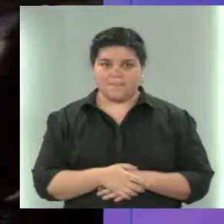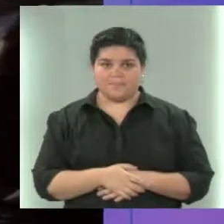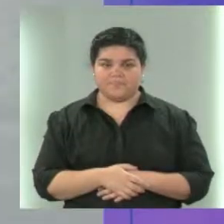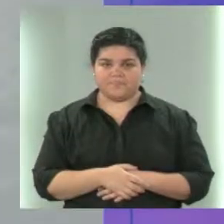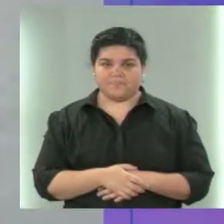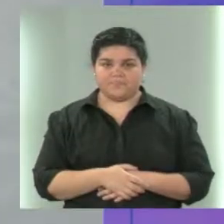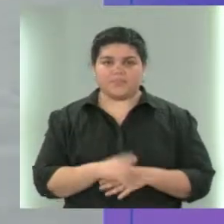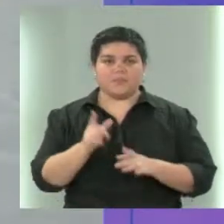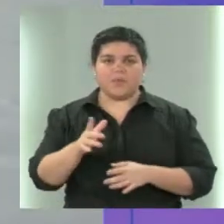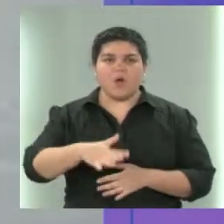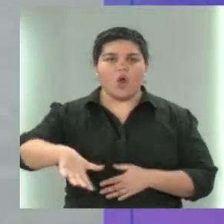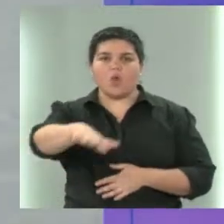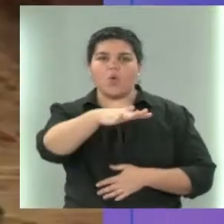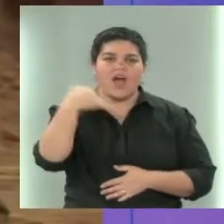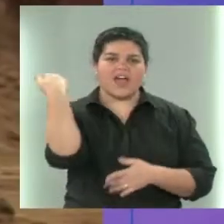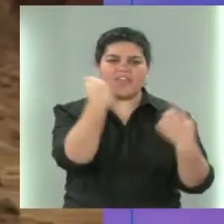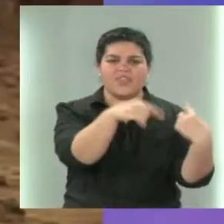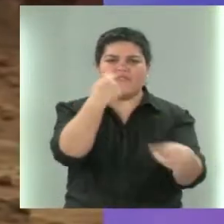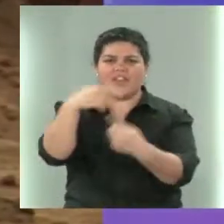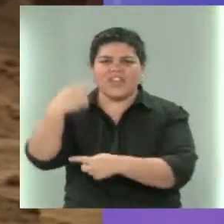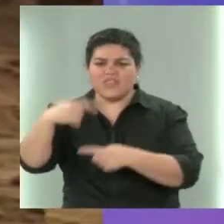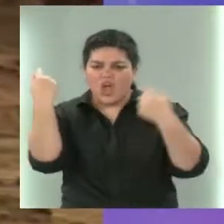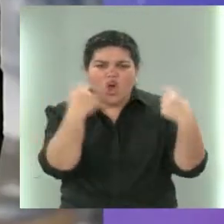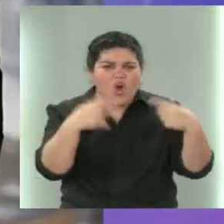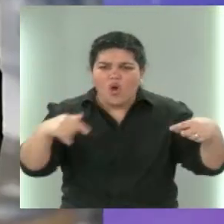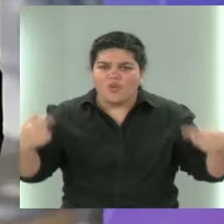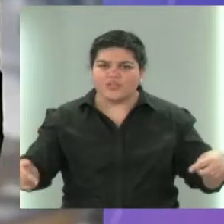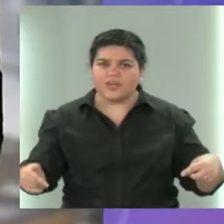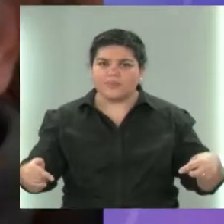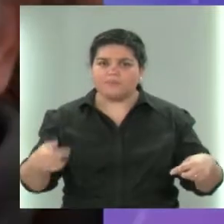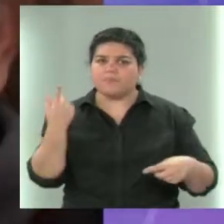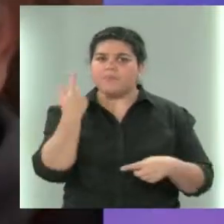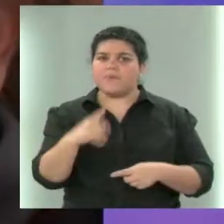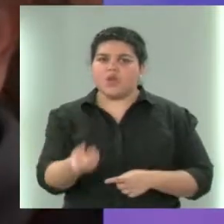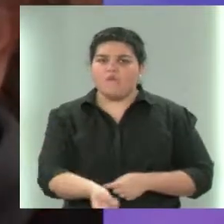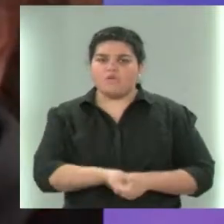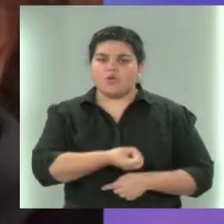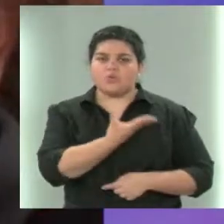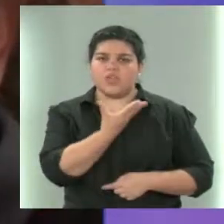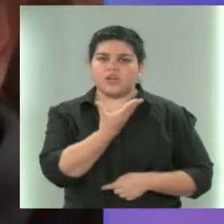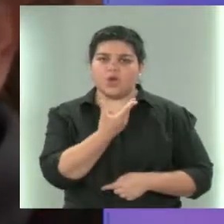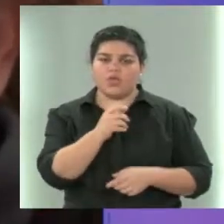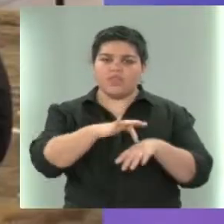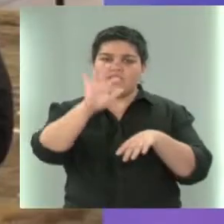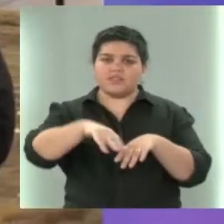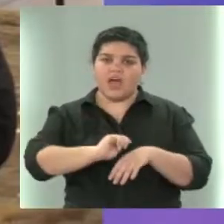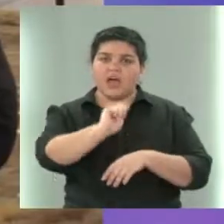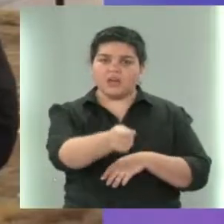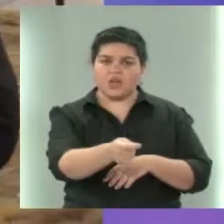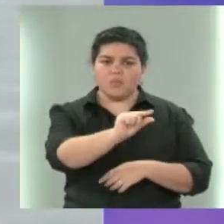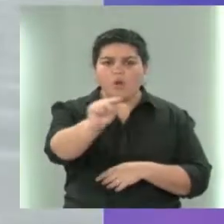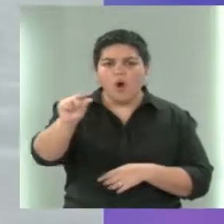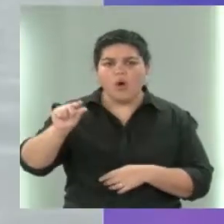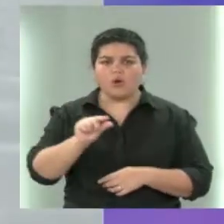Tiene muchos paisajes, tiene mucho de todo, pero pocos donantes voluntarios de sangre. Nosotros, los